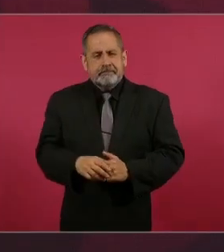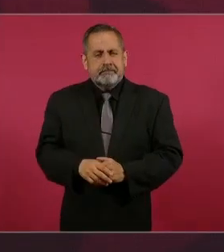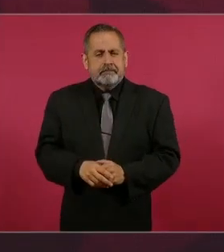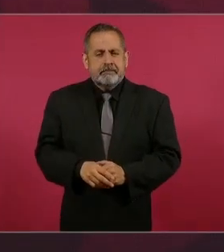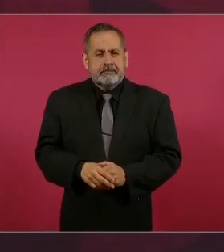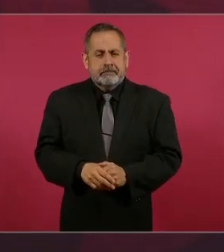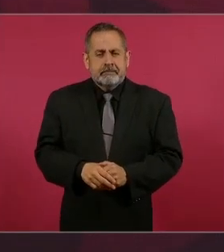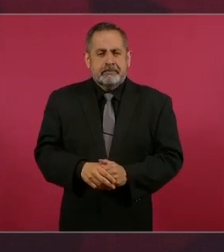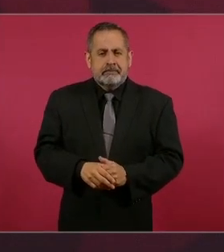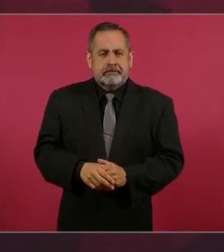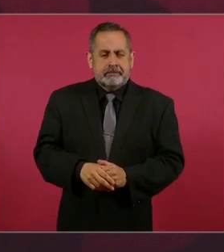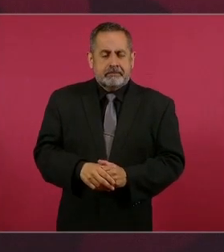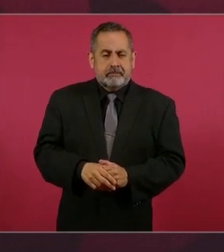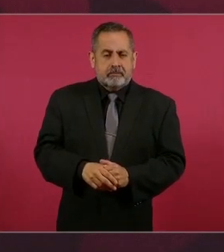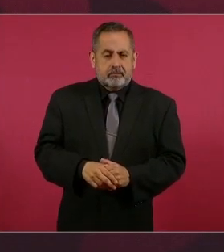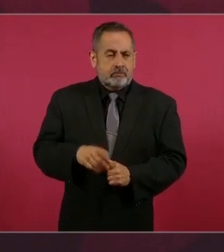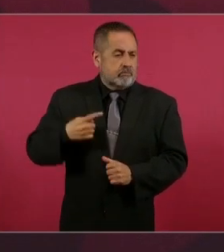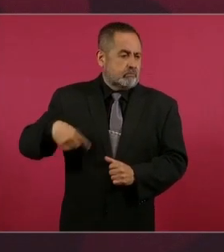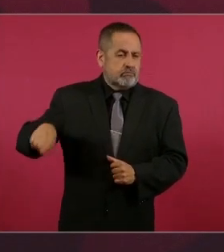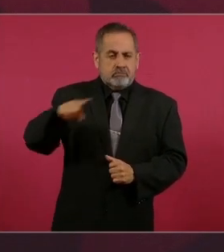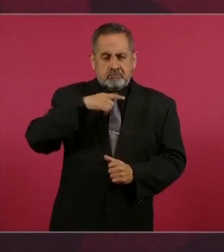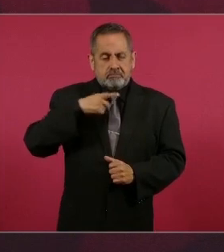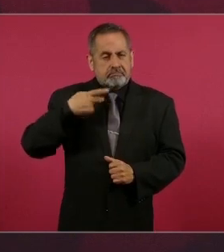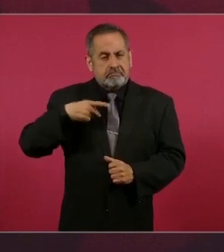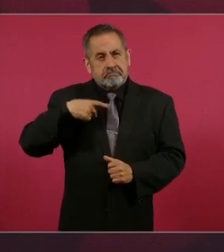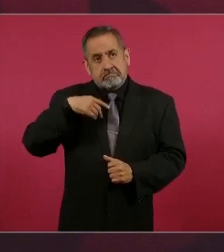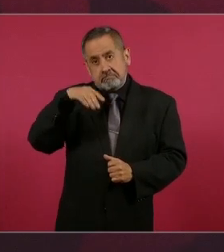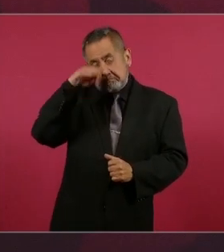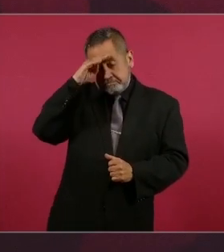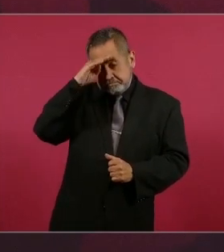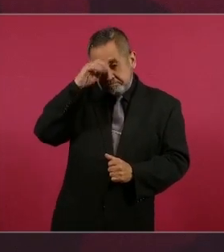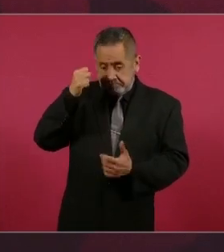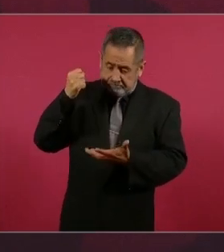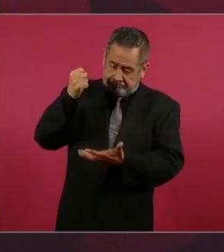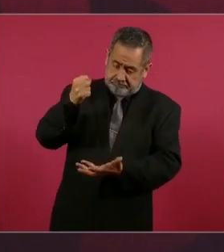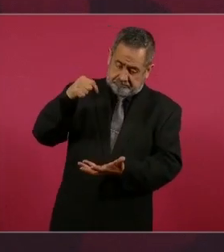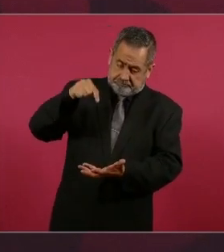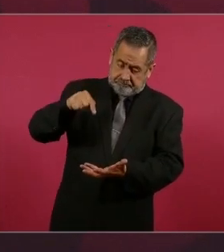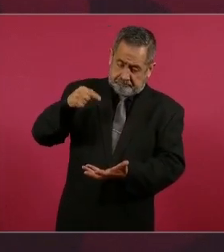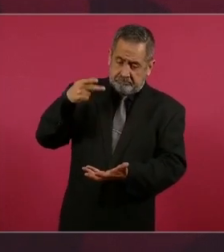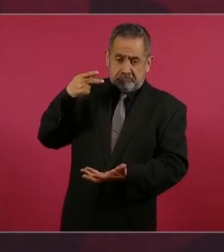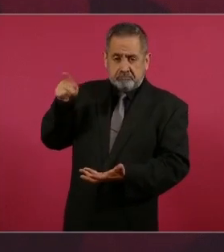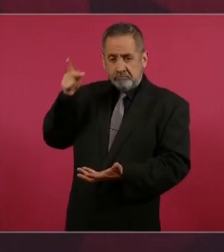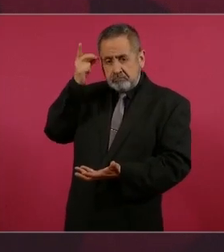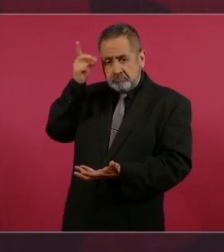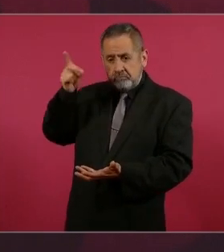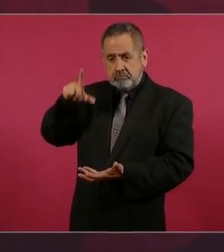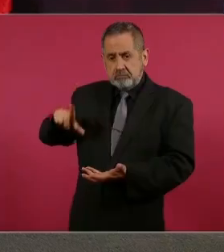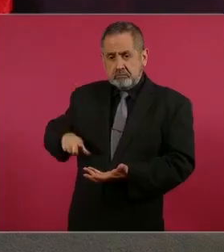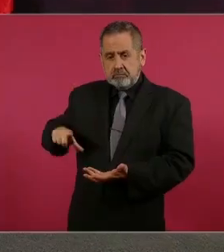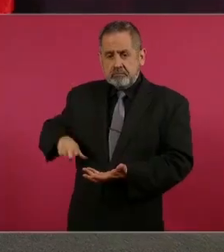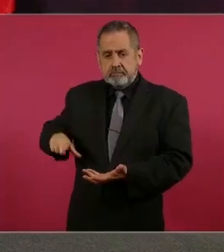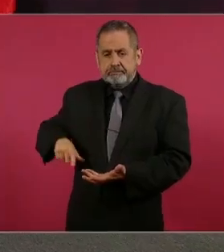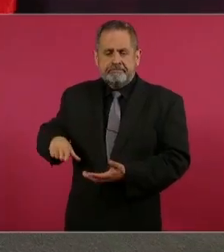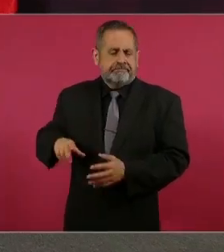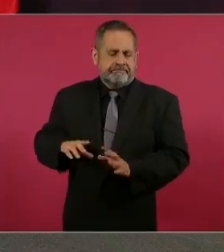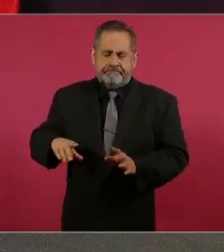de que se pensaba que el presupuesto era dinero del gobierno.